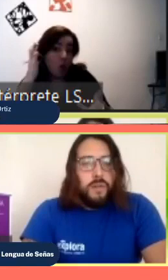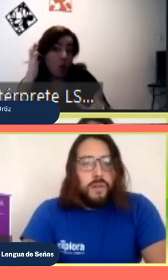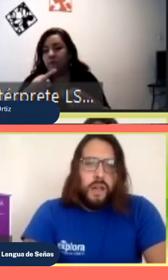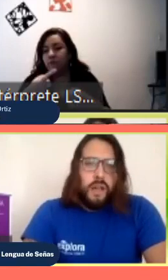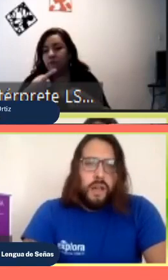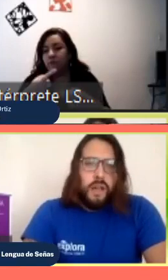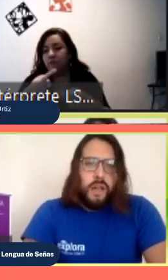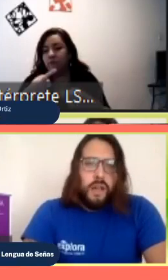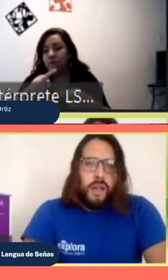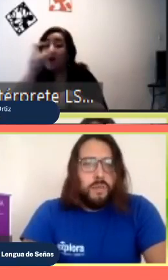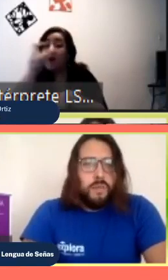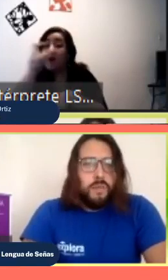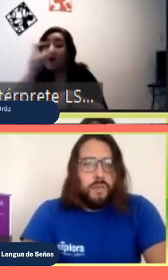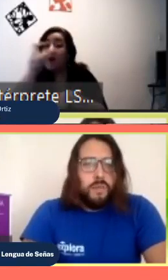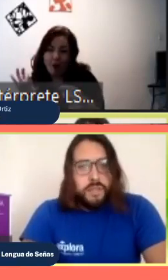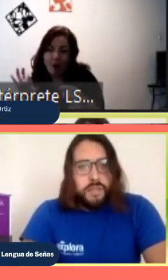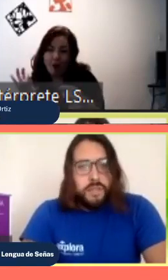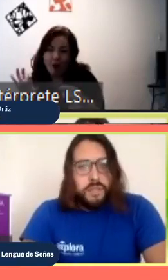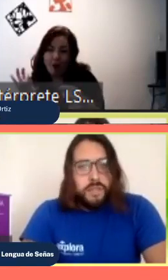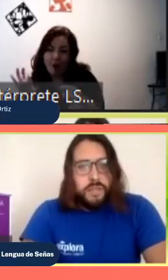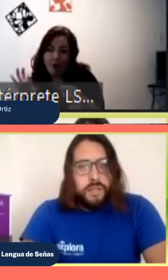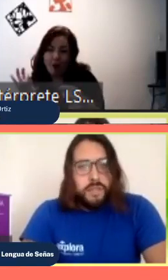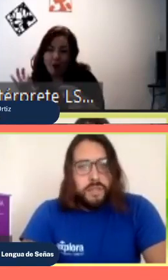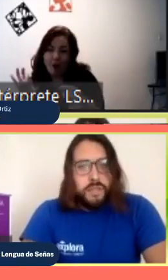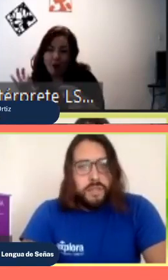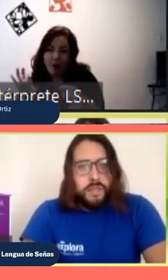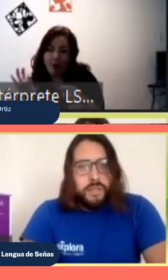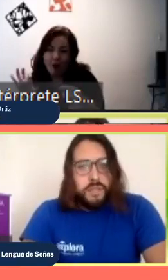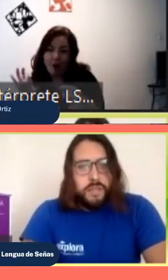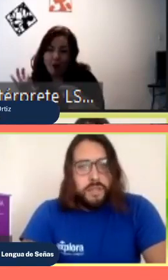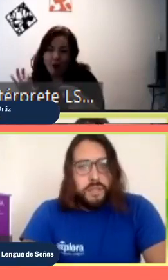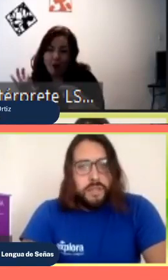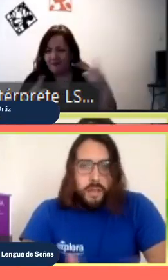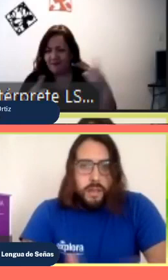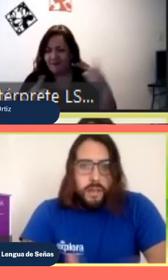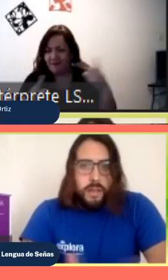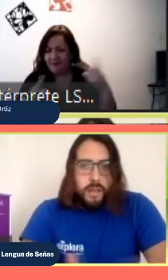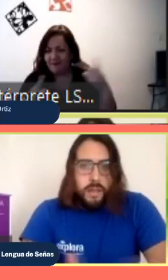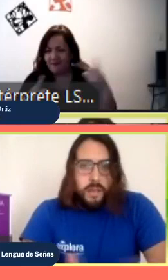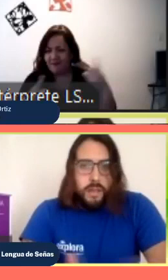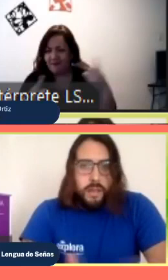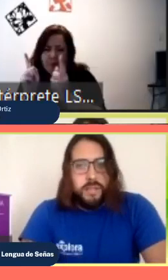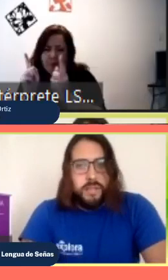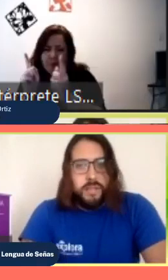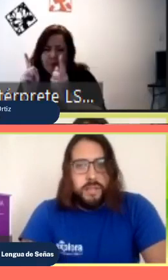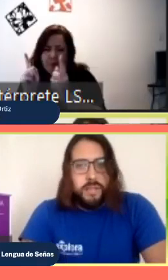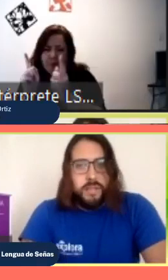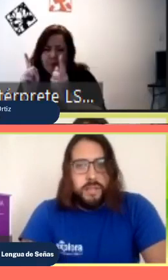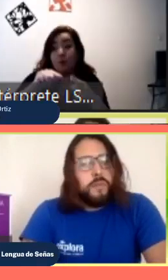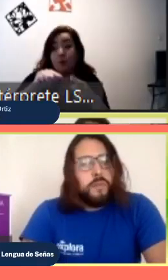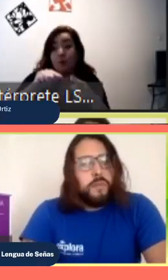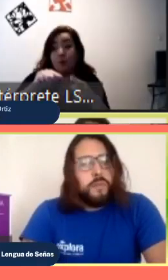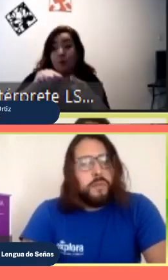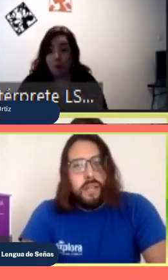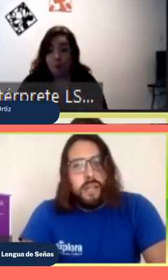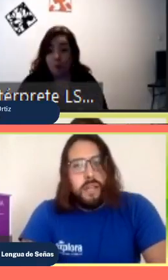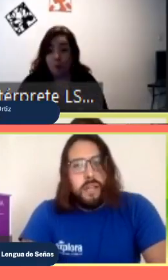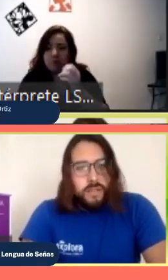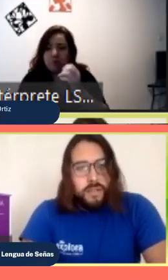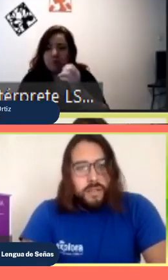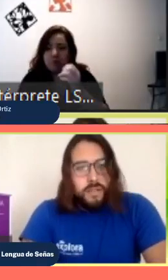a través de distintos encuentros lúdicos y participativos que tendremos durante la realización de esta iniciativa, promoviendo